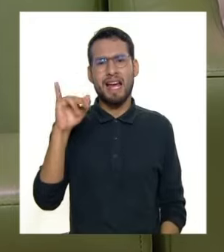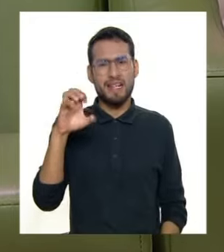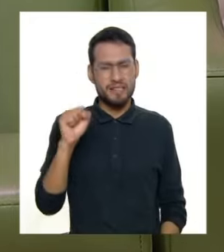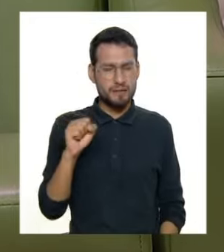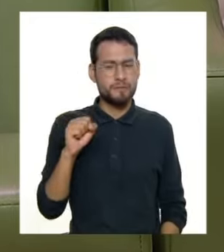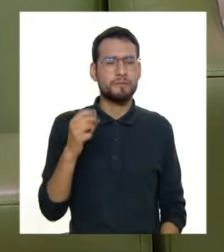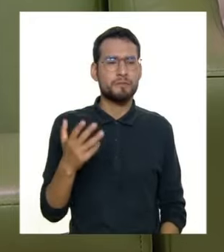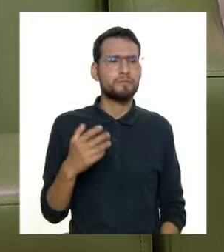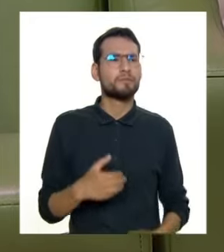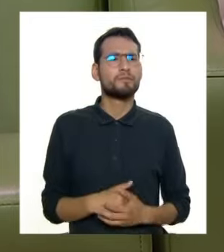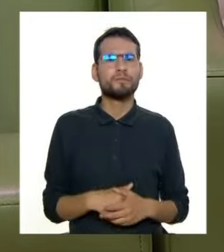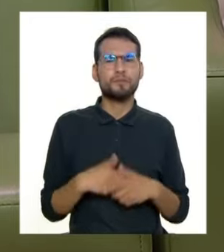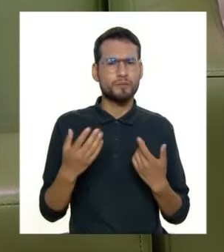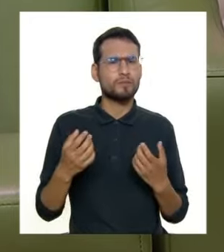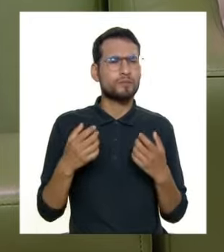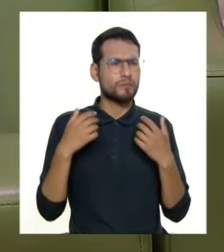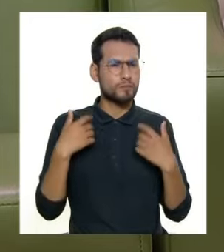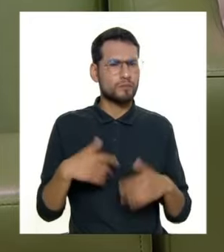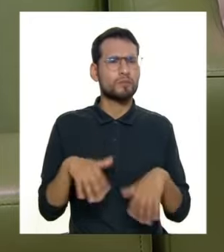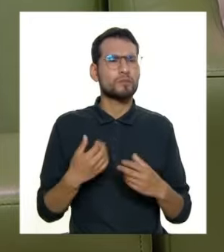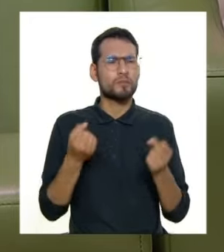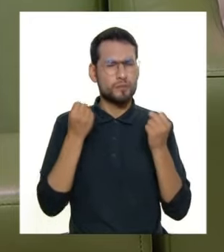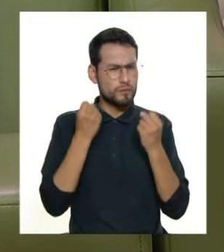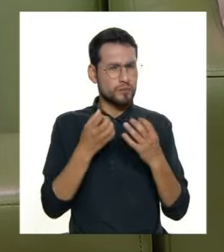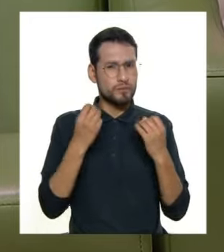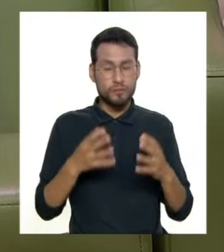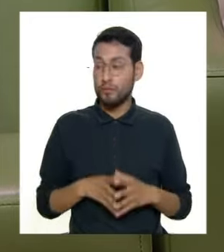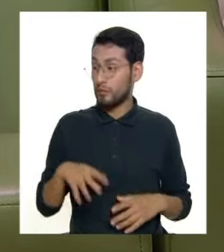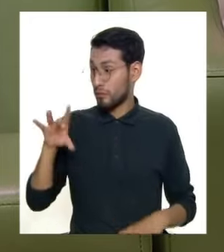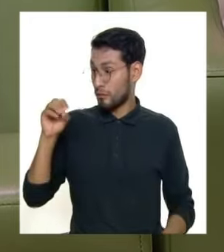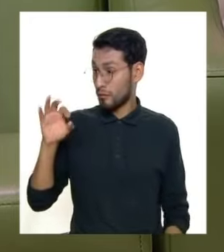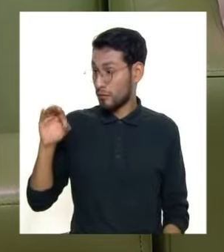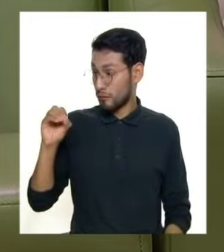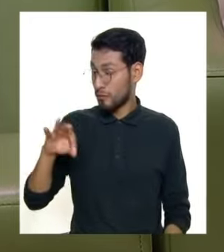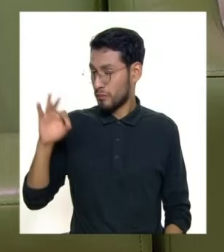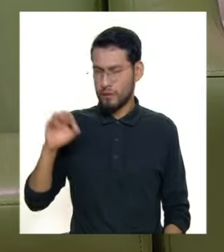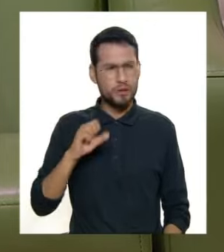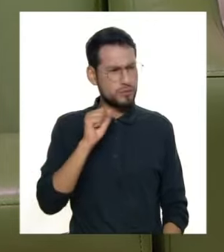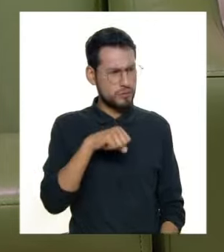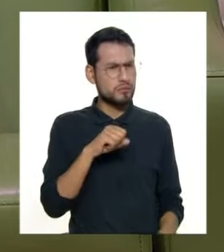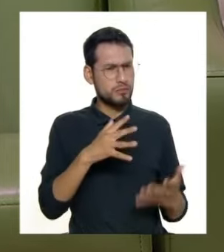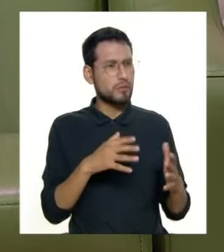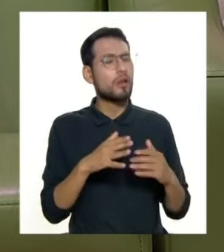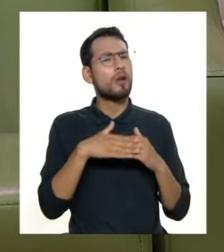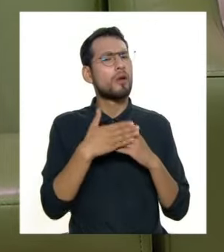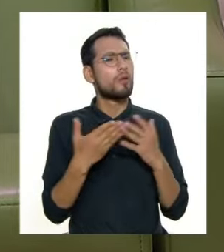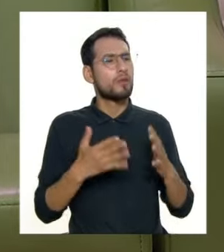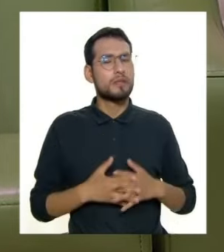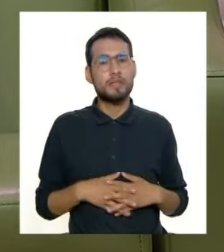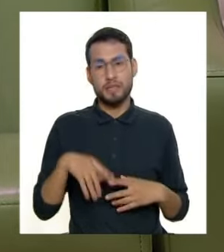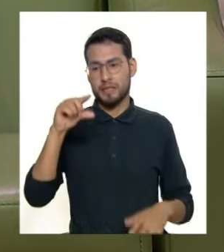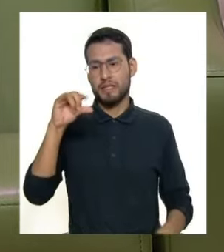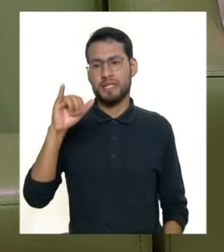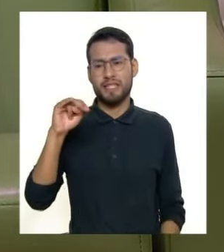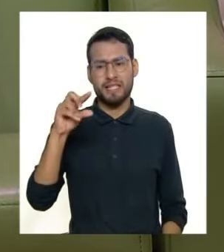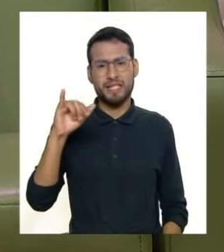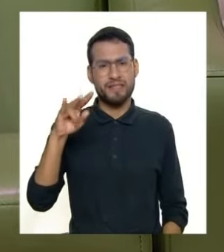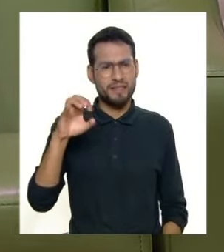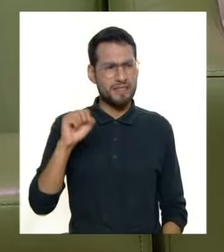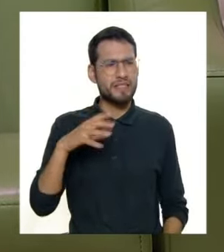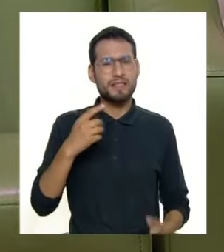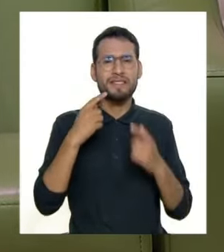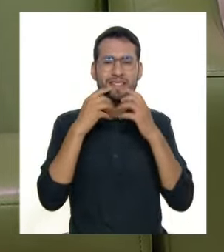uno de ellos, que es un gran porcentaje. 80, 90% de ese, sí, ¿no? Más o menos. Luego viene lo que es la gingivitis, la periodontitis, que es la